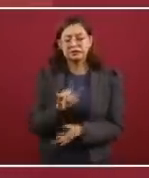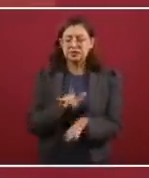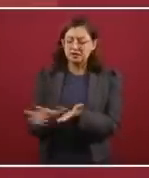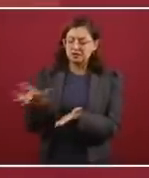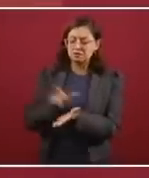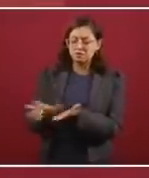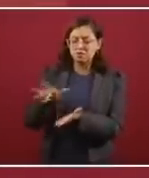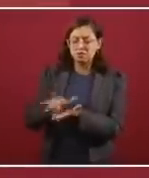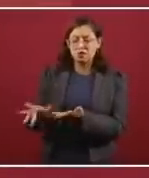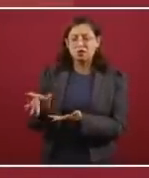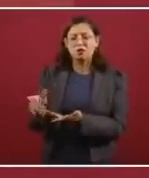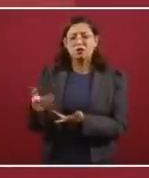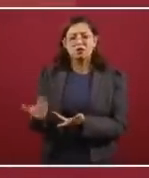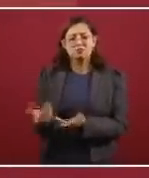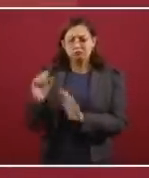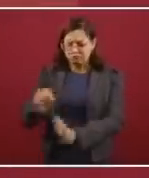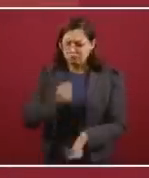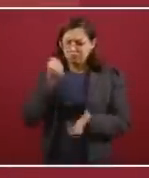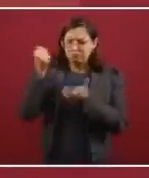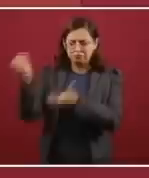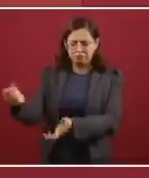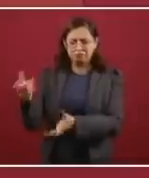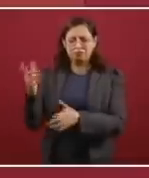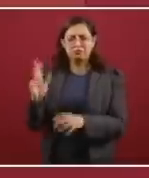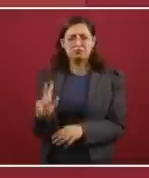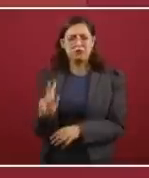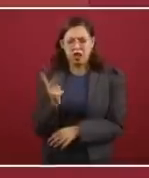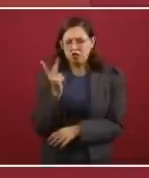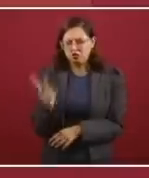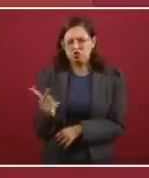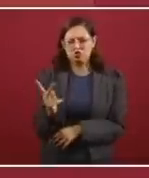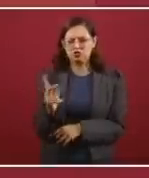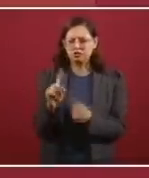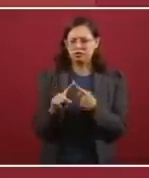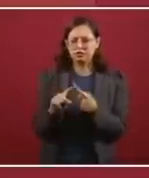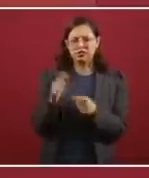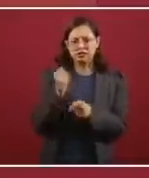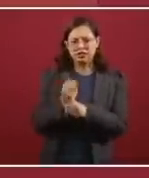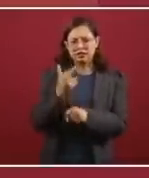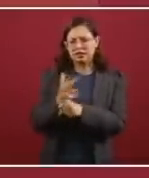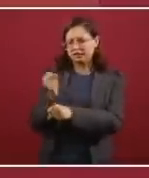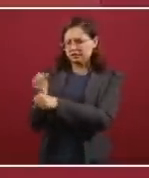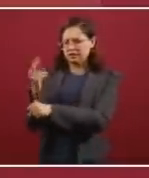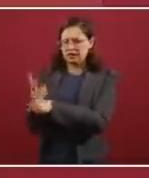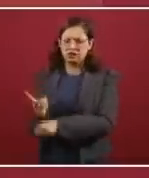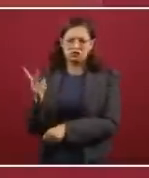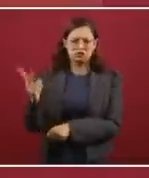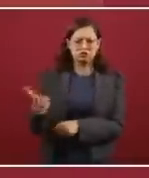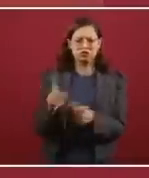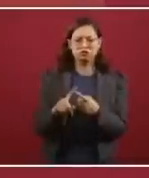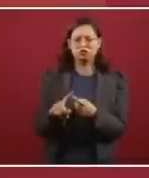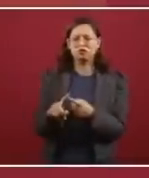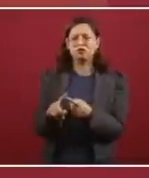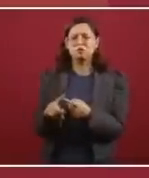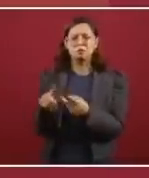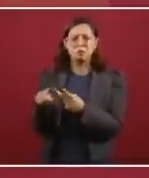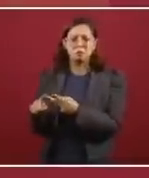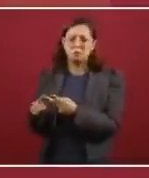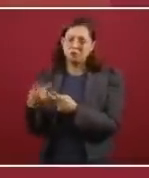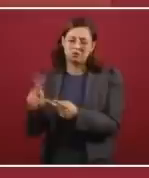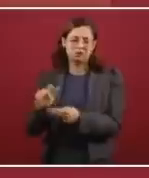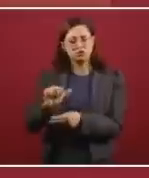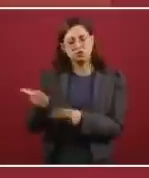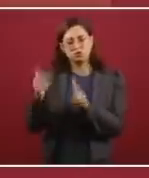ayudando que no les falte el presupuesto a las dos secretarías, pero bueno, ese es otro